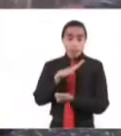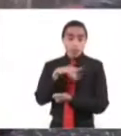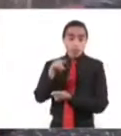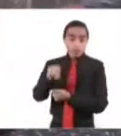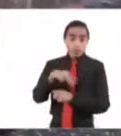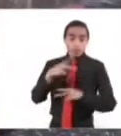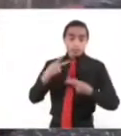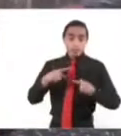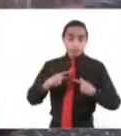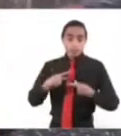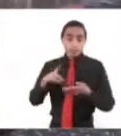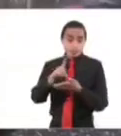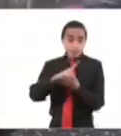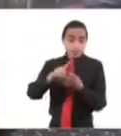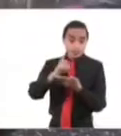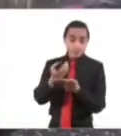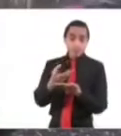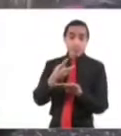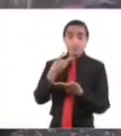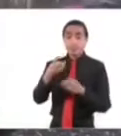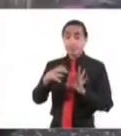narcotráfico.